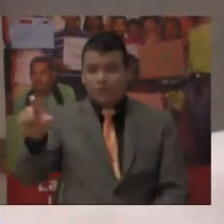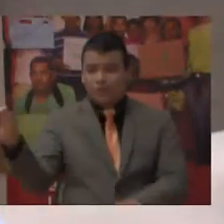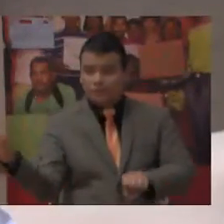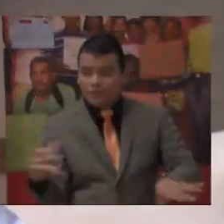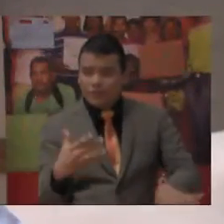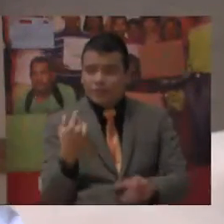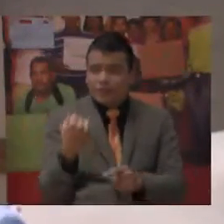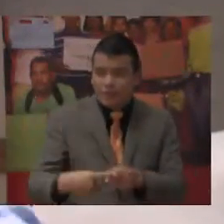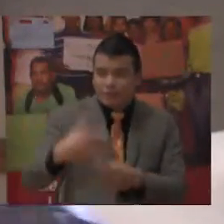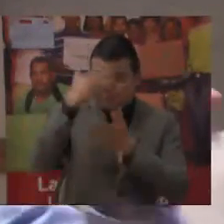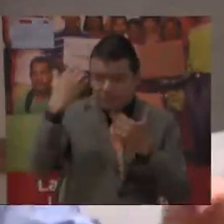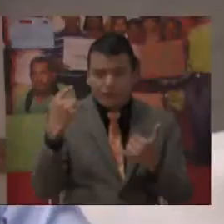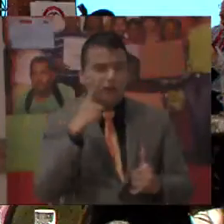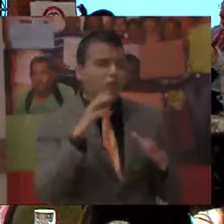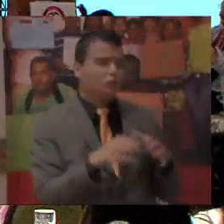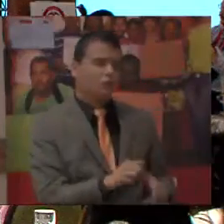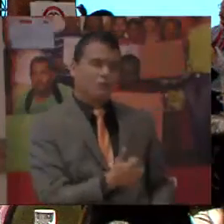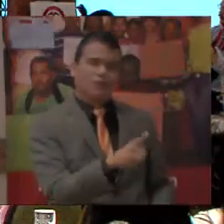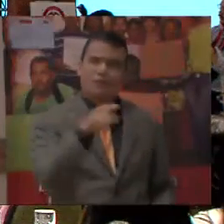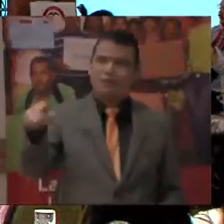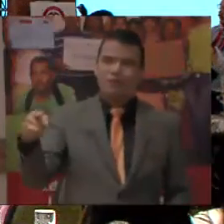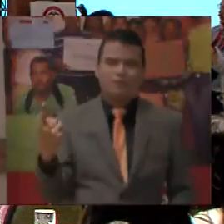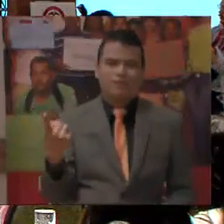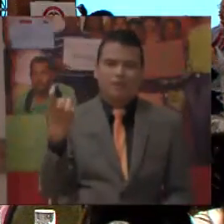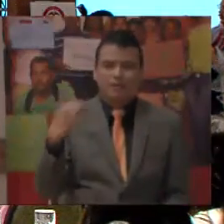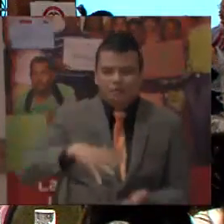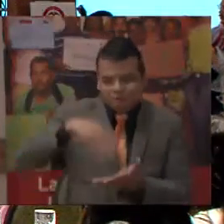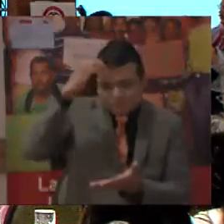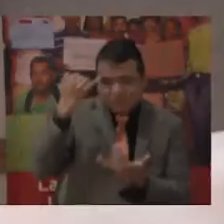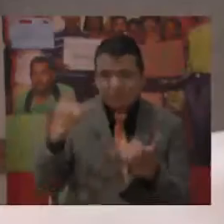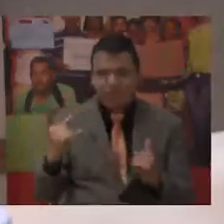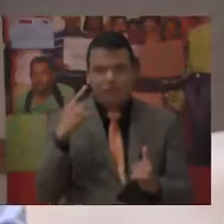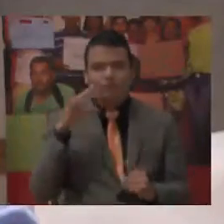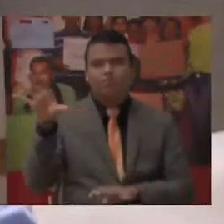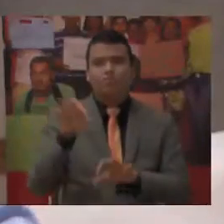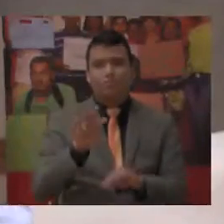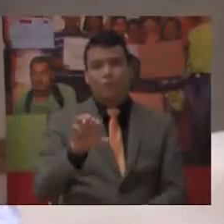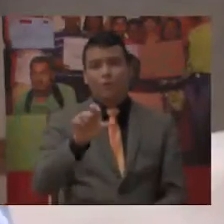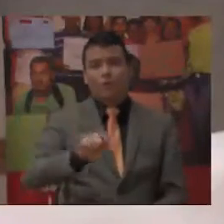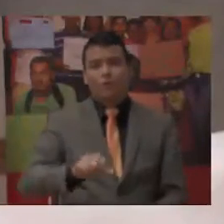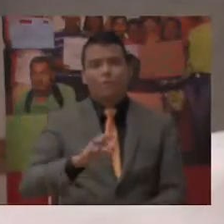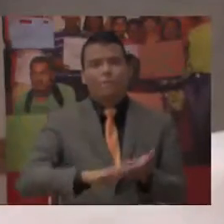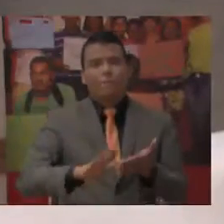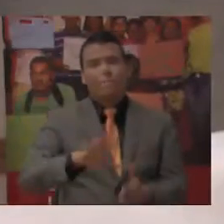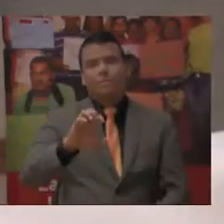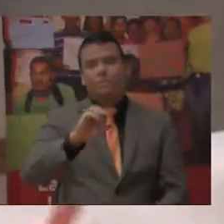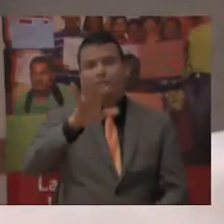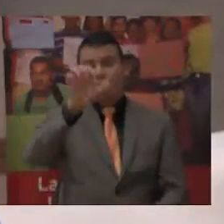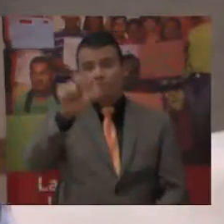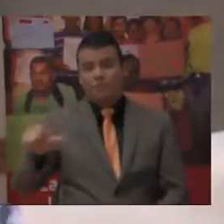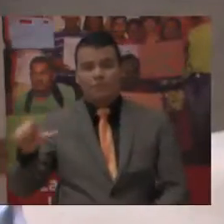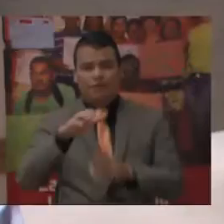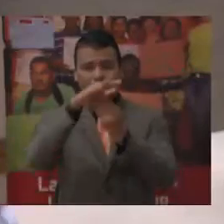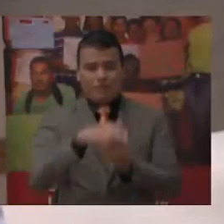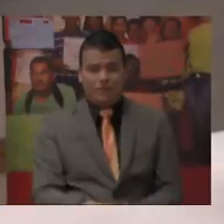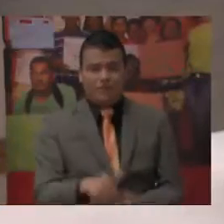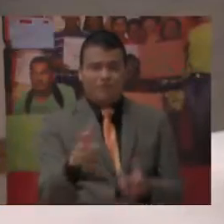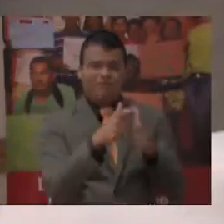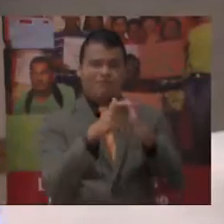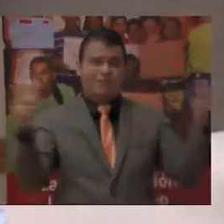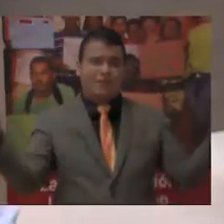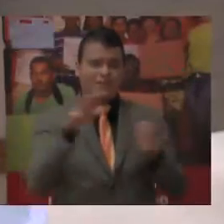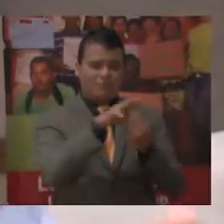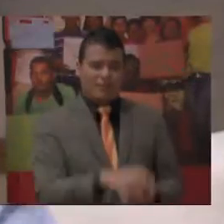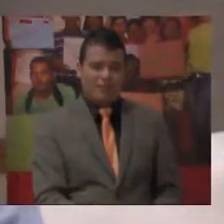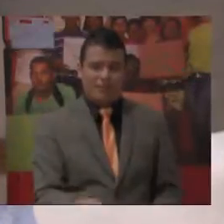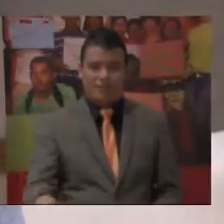que no habían sino 10, que los otros no estaban preparados, pero entonces estamos metiendo 90 víctimas, en este país hay más víctimas que reinsertados, entonces